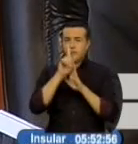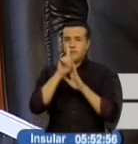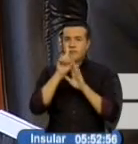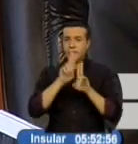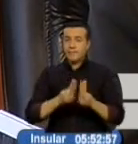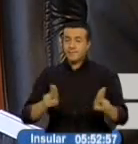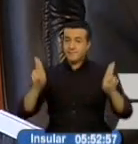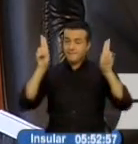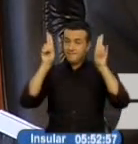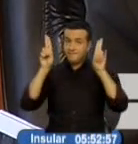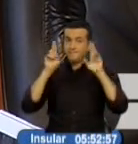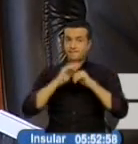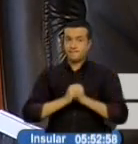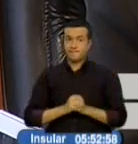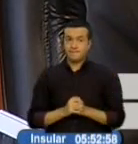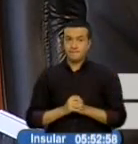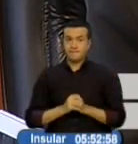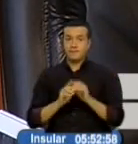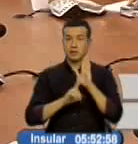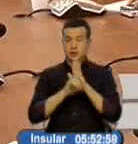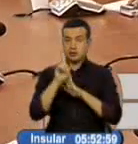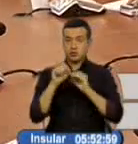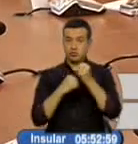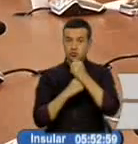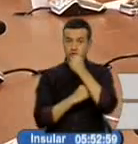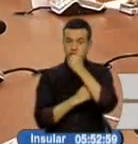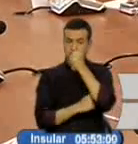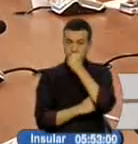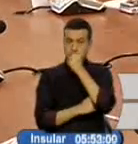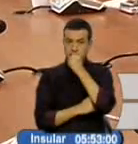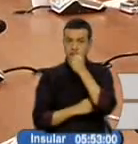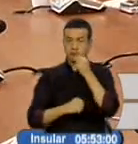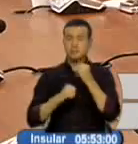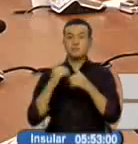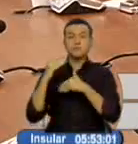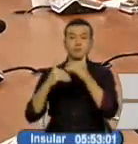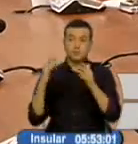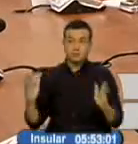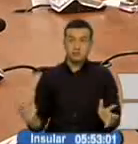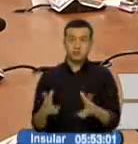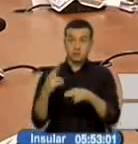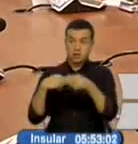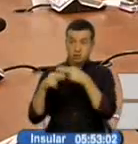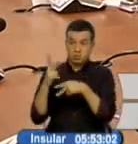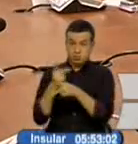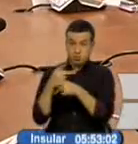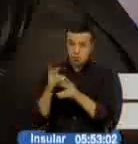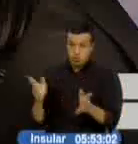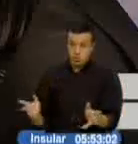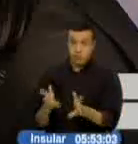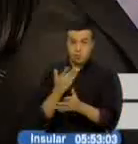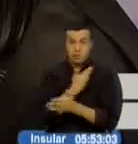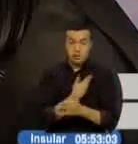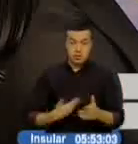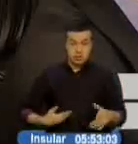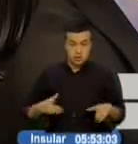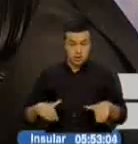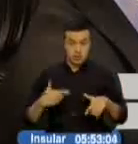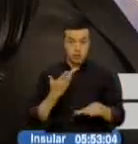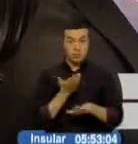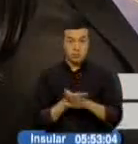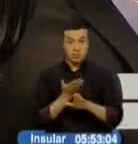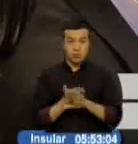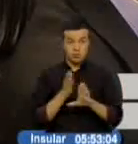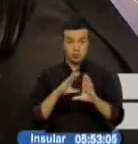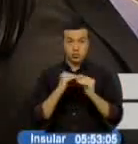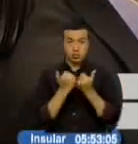milenio, de desarrollo sostenible. Impulsar el sector productivo será prioridad una vez que el presidente Lenín Moreno planteó la